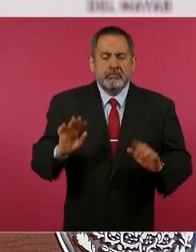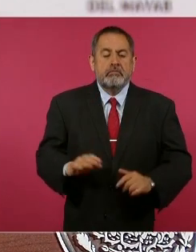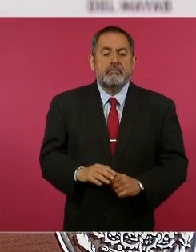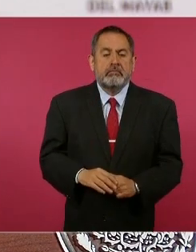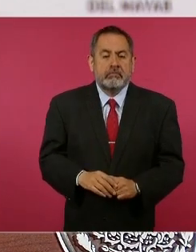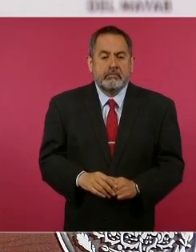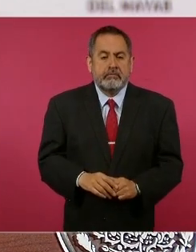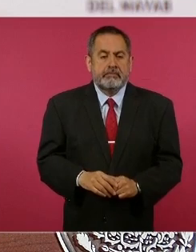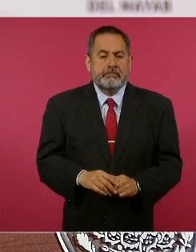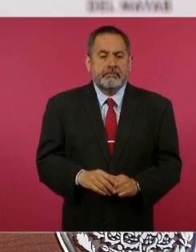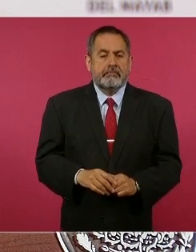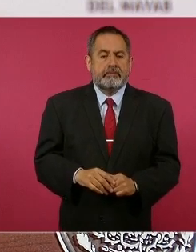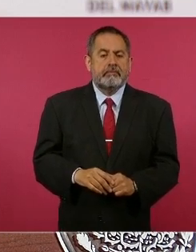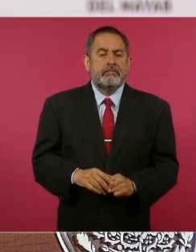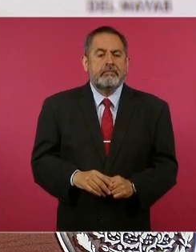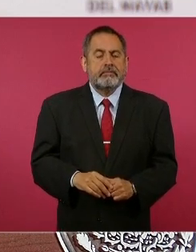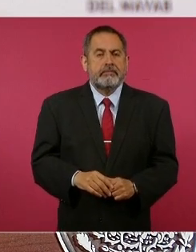pero